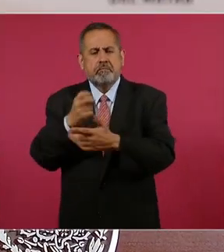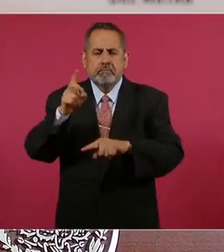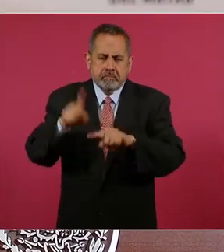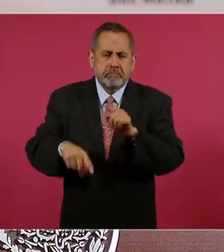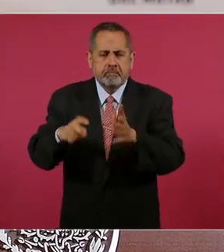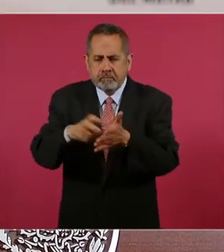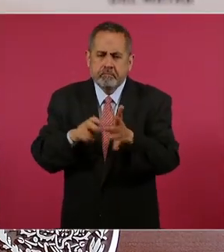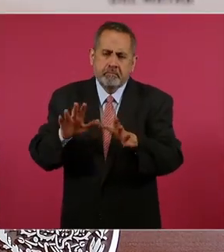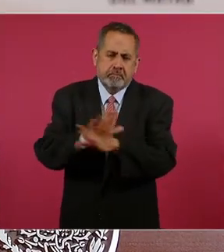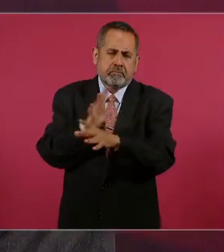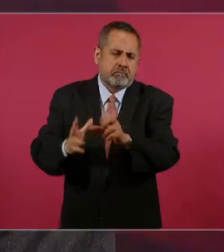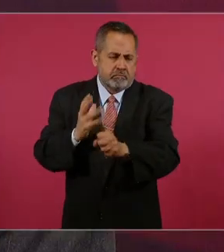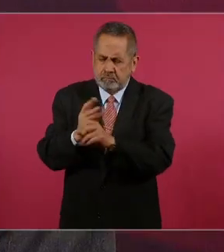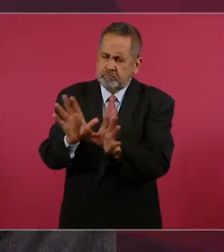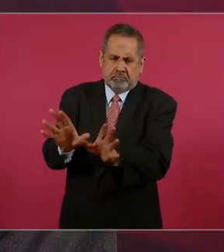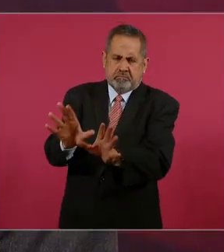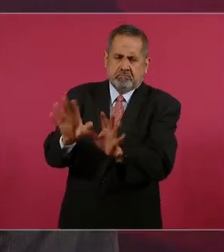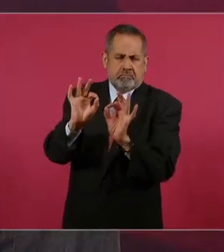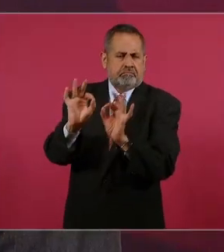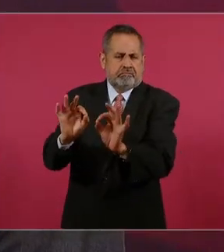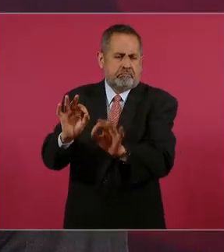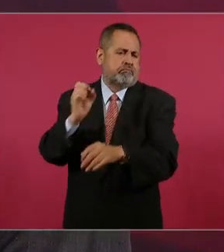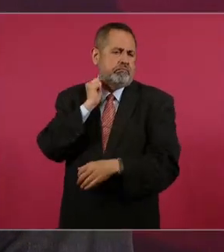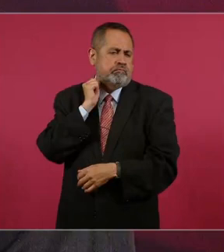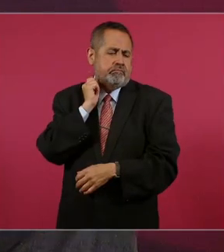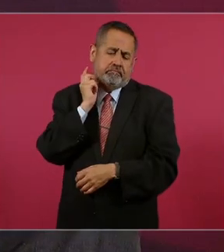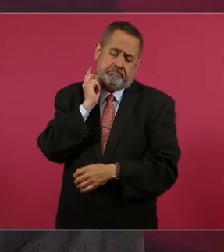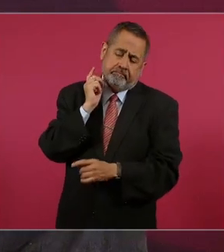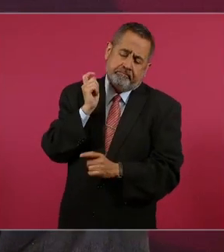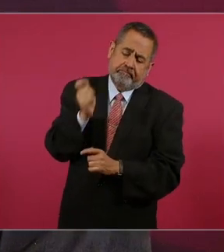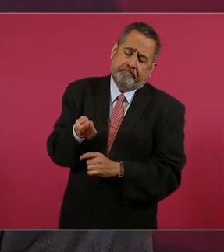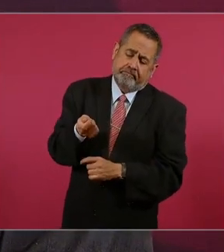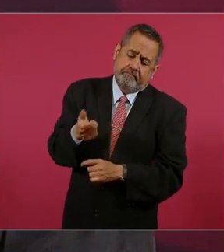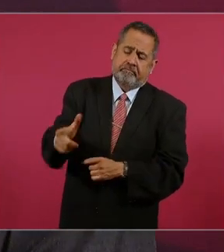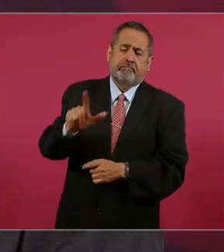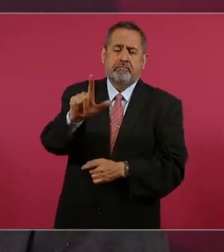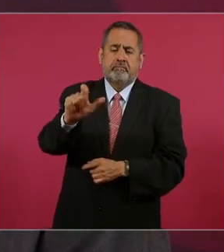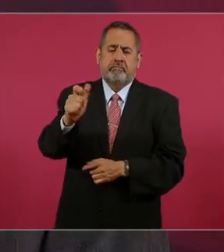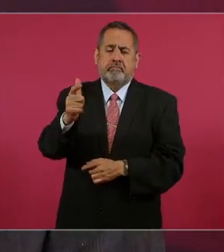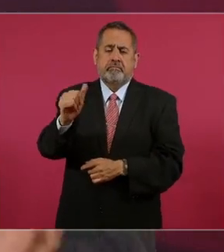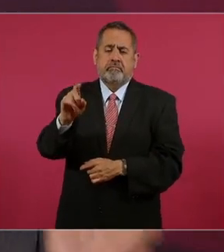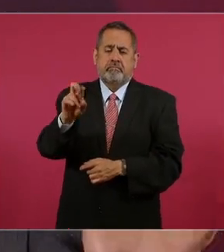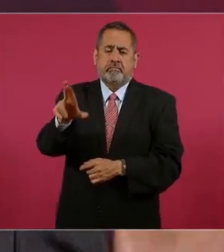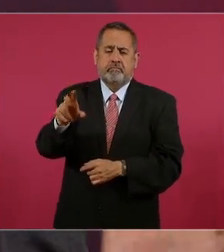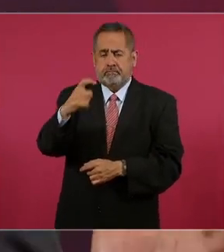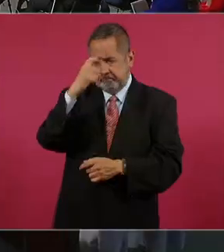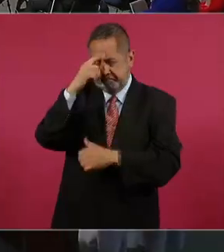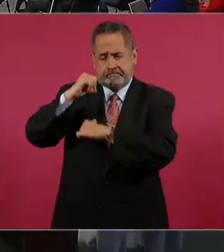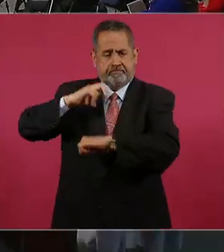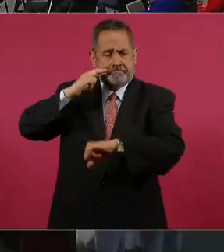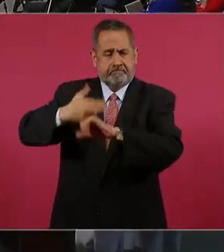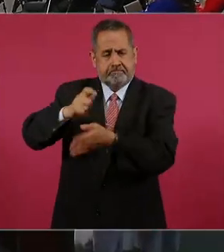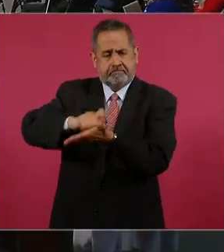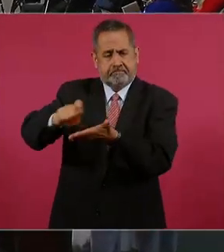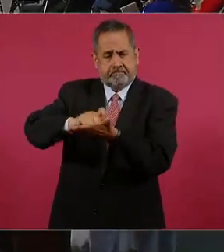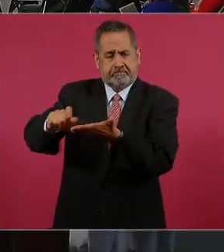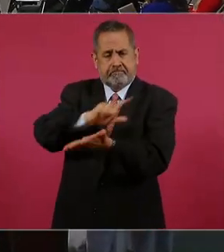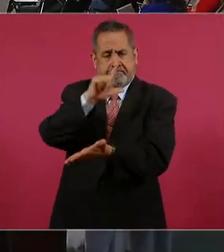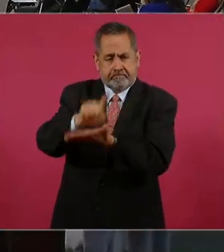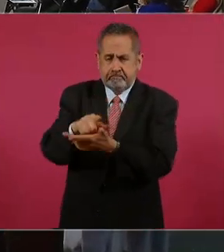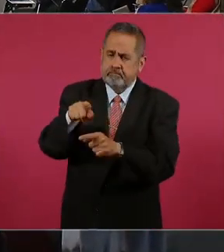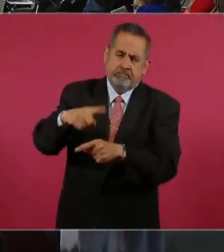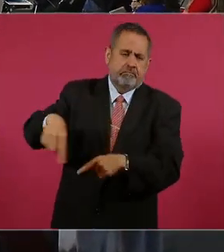legales son legisladores son los encargados de hacer las leyes